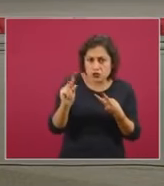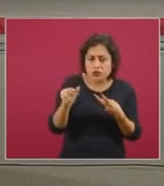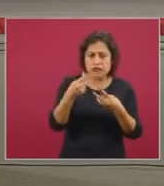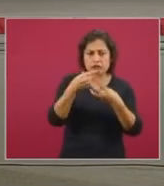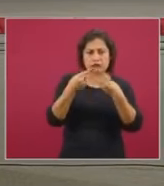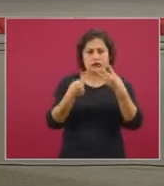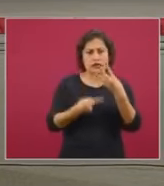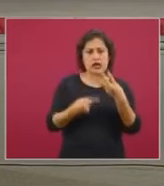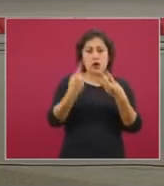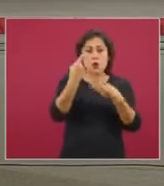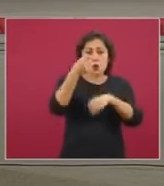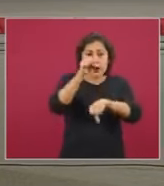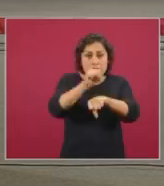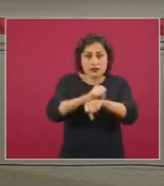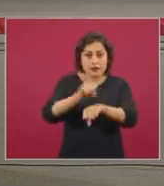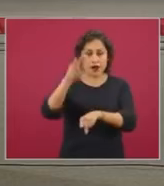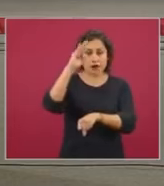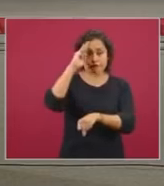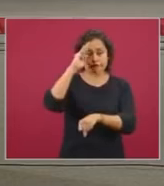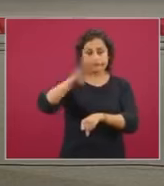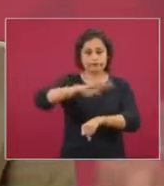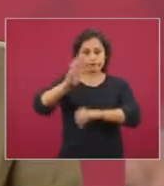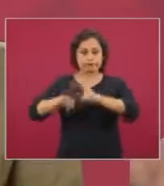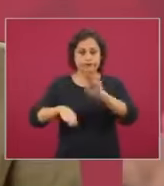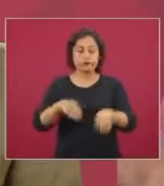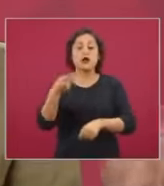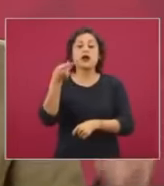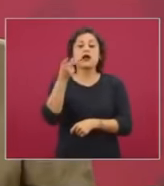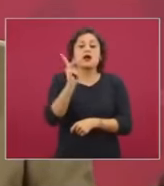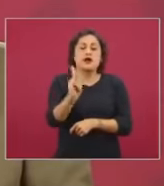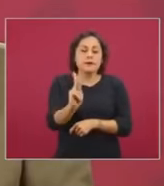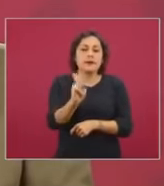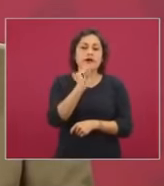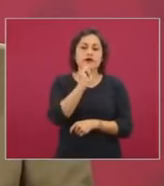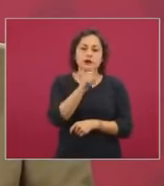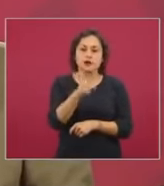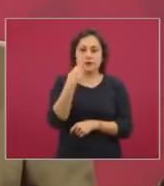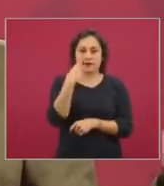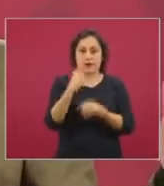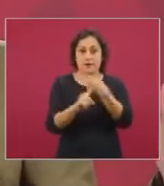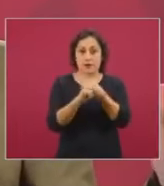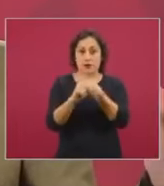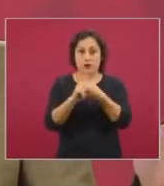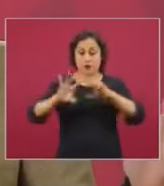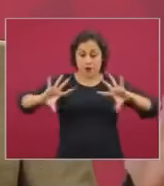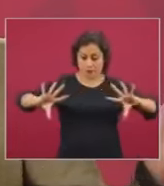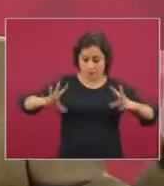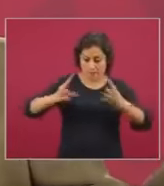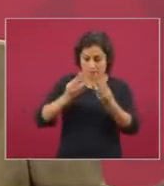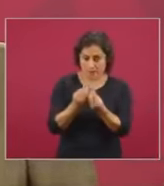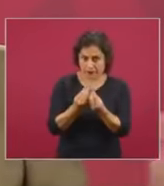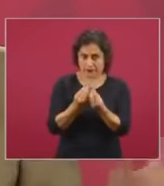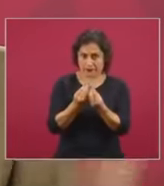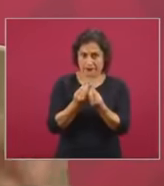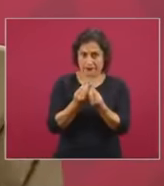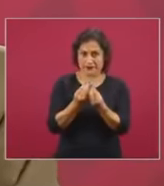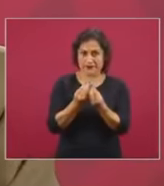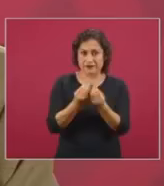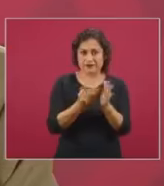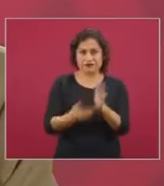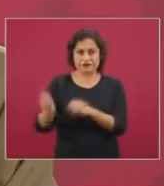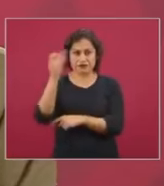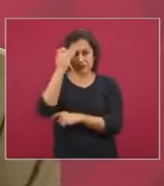sola semana, y también a veces el problema es que la comparación de todo el periodo, a veces hay estados o países